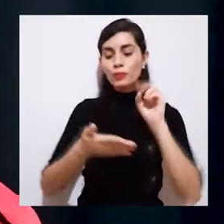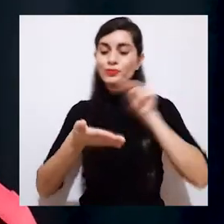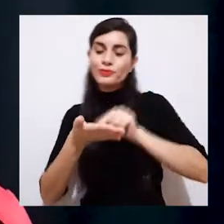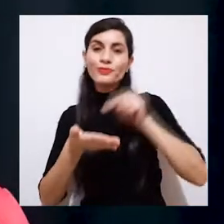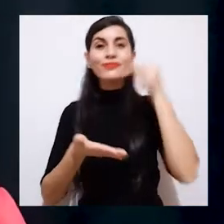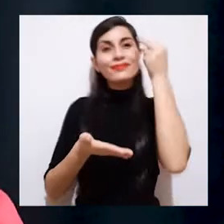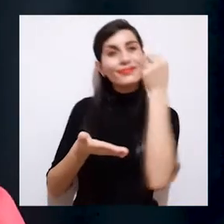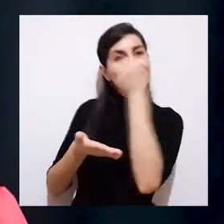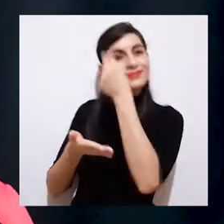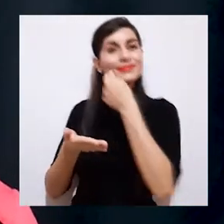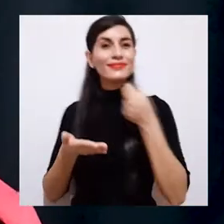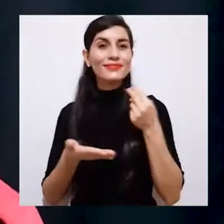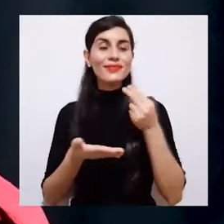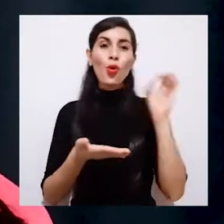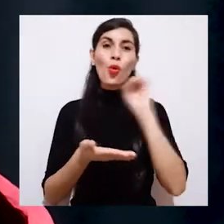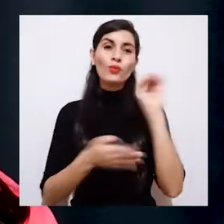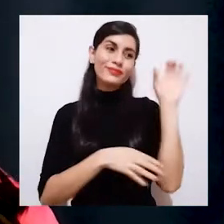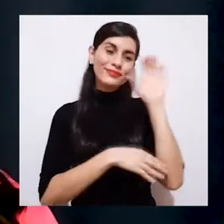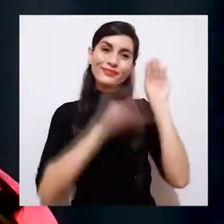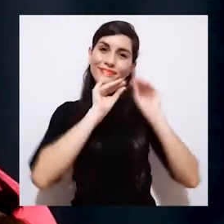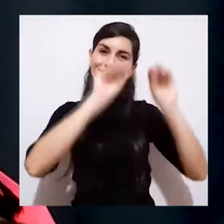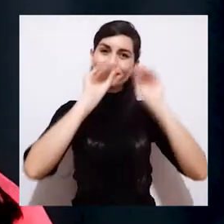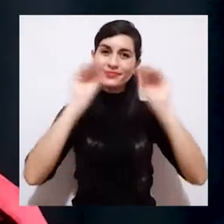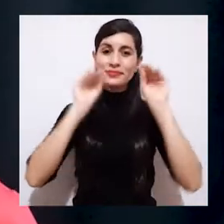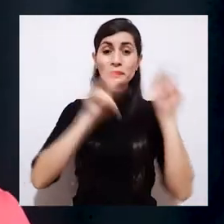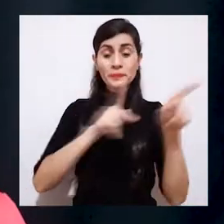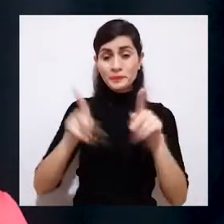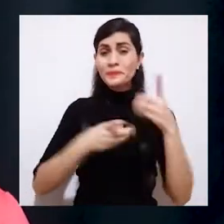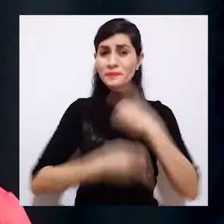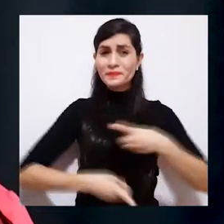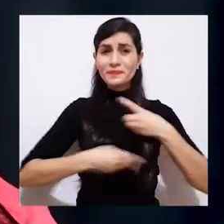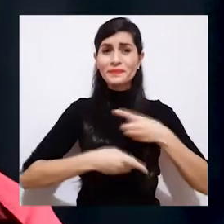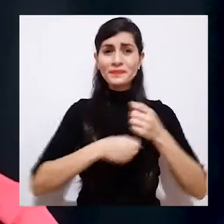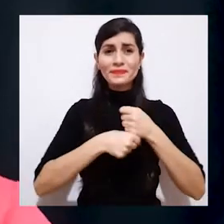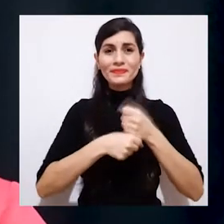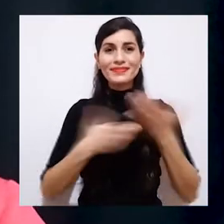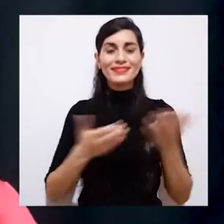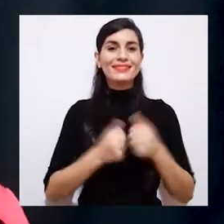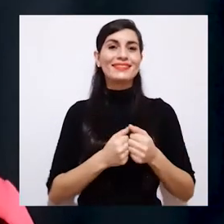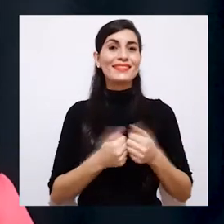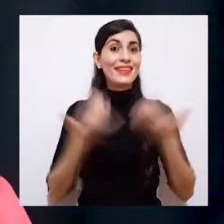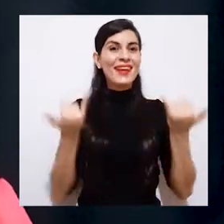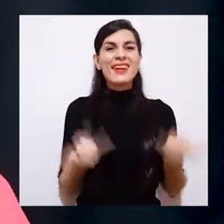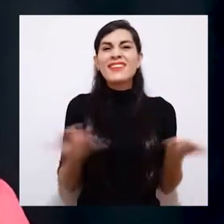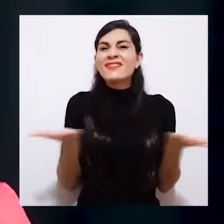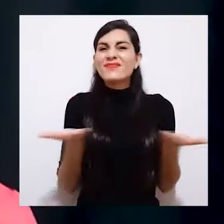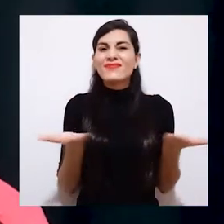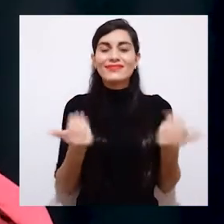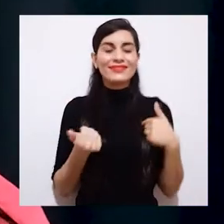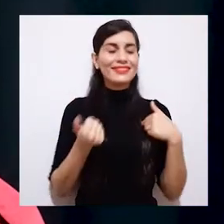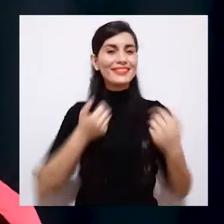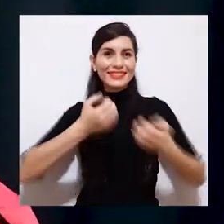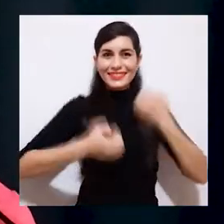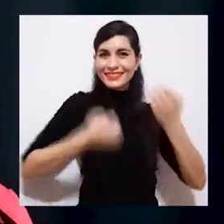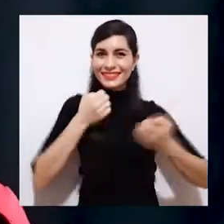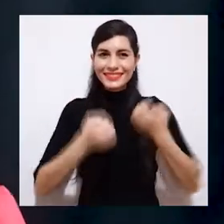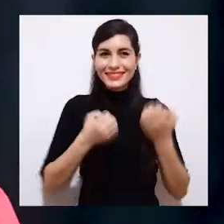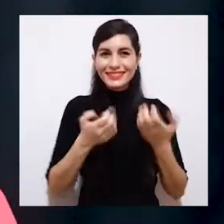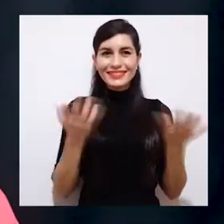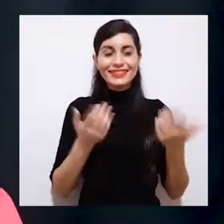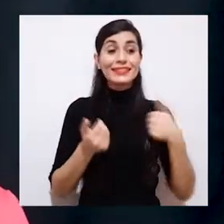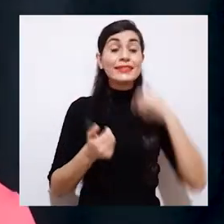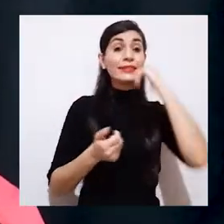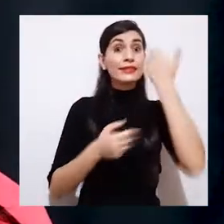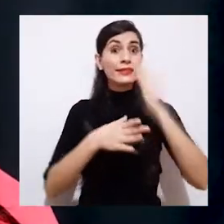a las personas que disfrutan mucho de este arte. Así que nos pueden seguir en nuestras redes sociales. Y bueno, el día de hoy estoy súper emocionada, ya que voy a